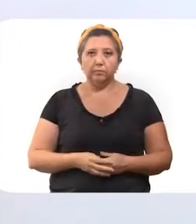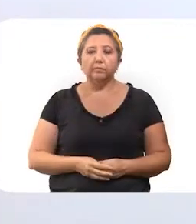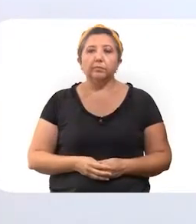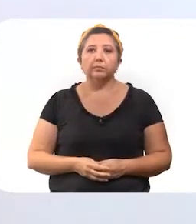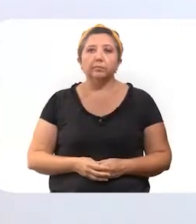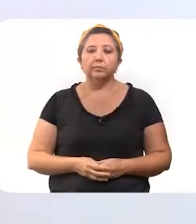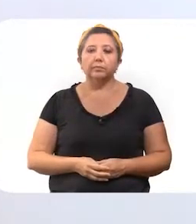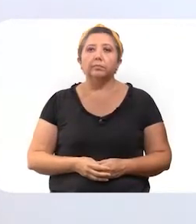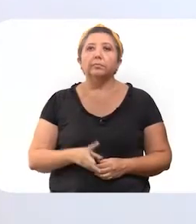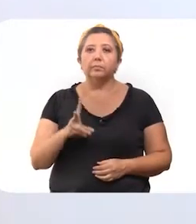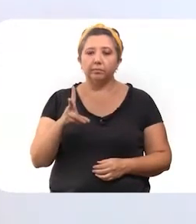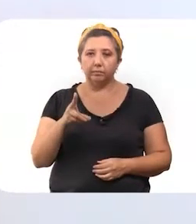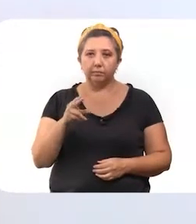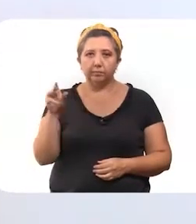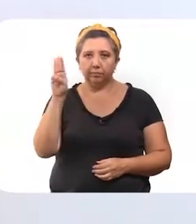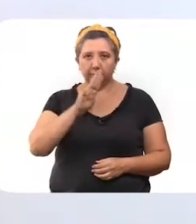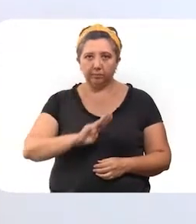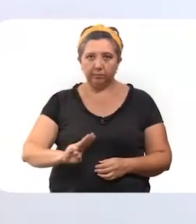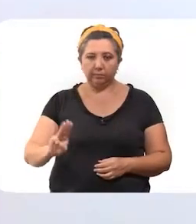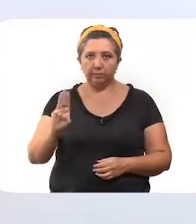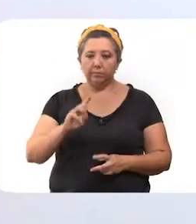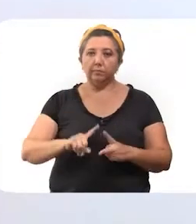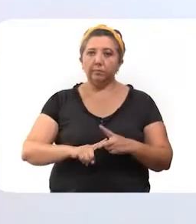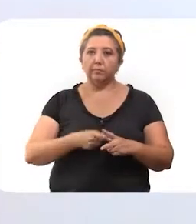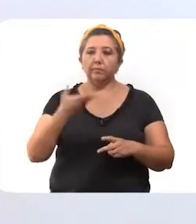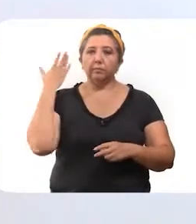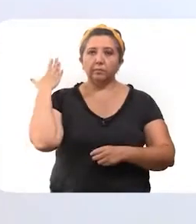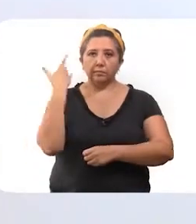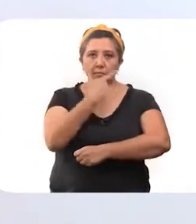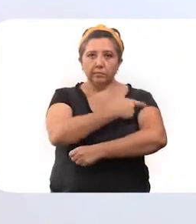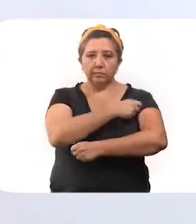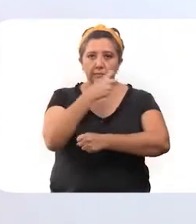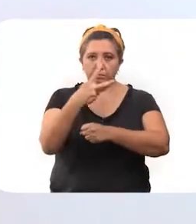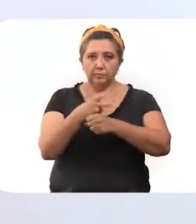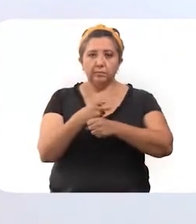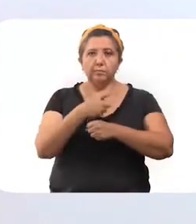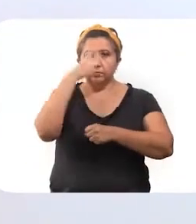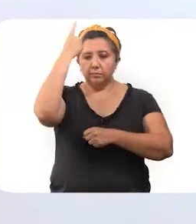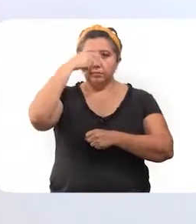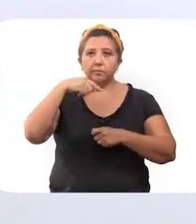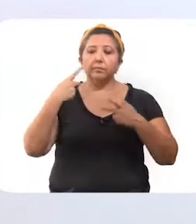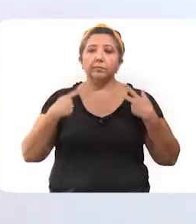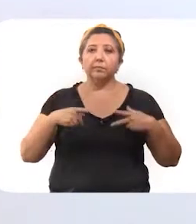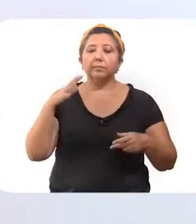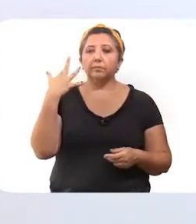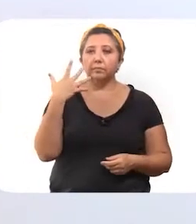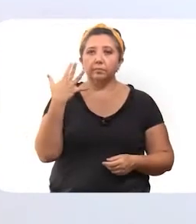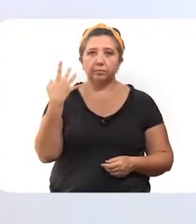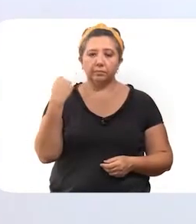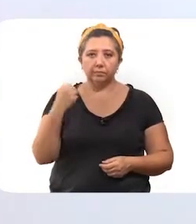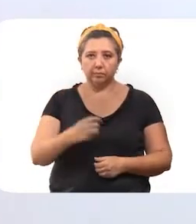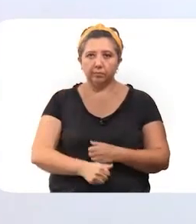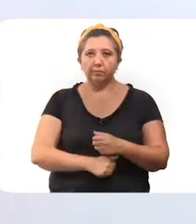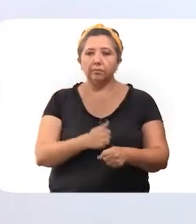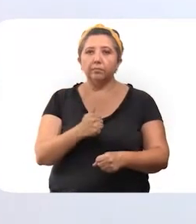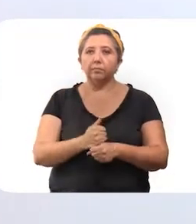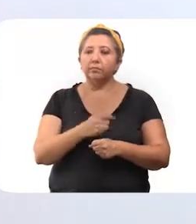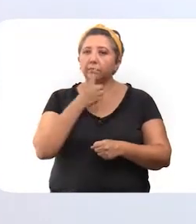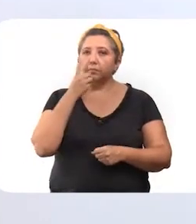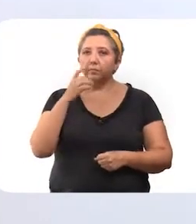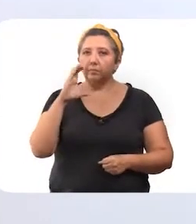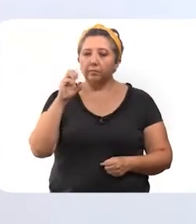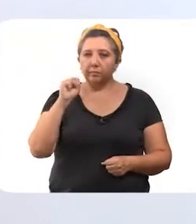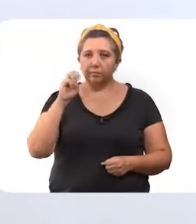próximamente. También, el miércoles, se inició la aplicación de la segunda dosis de vacunas para personas de 50 a 59 años